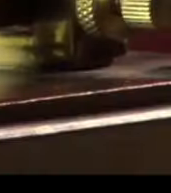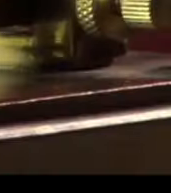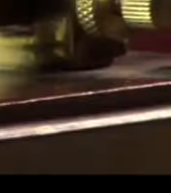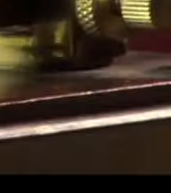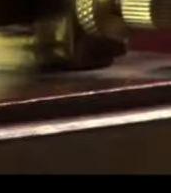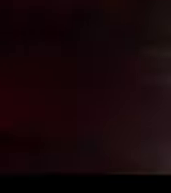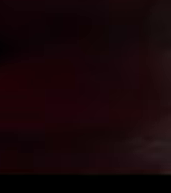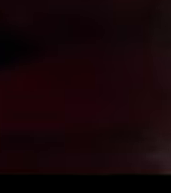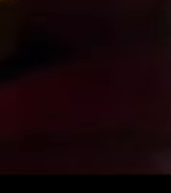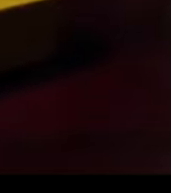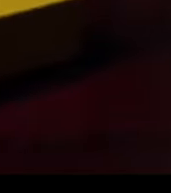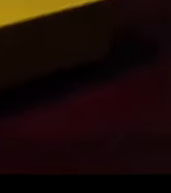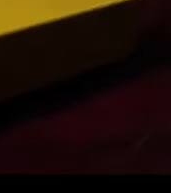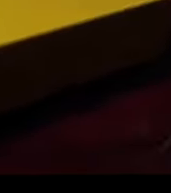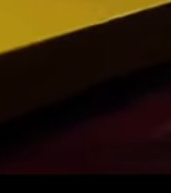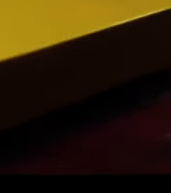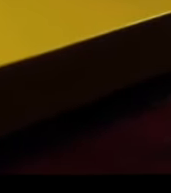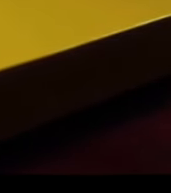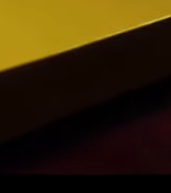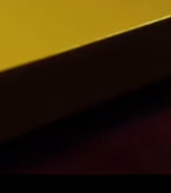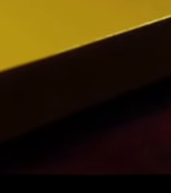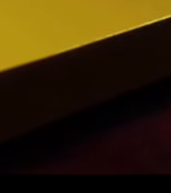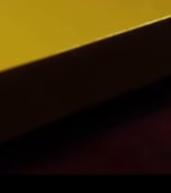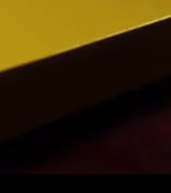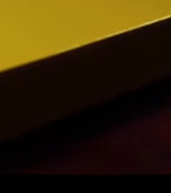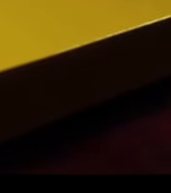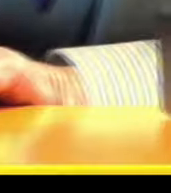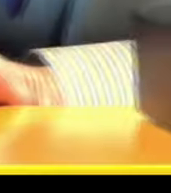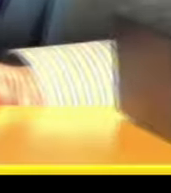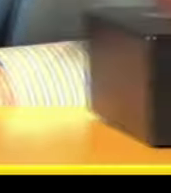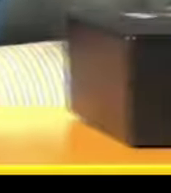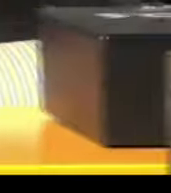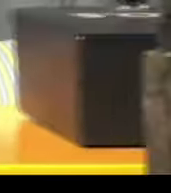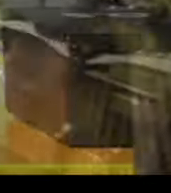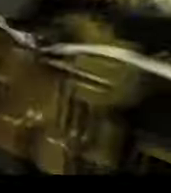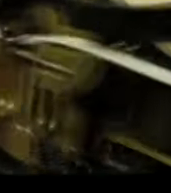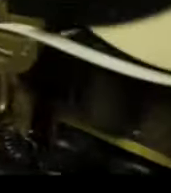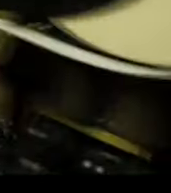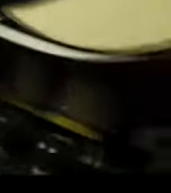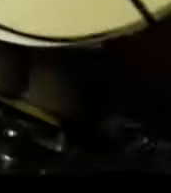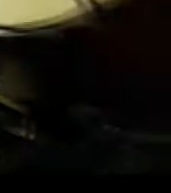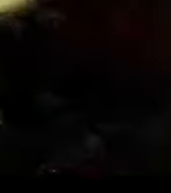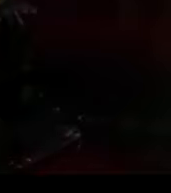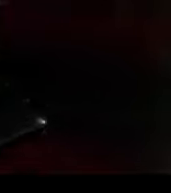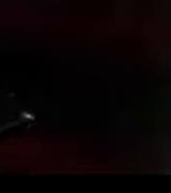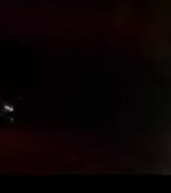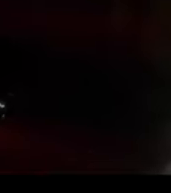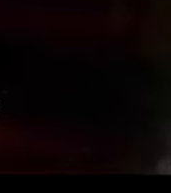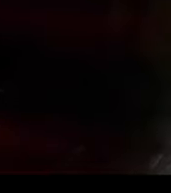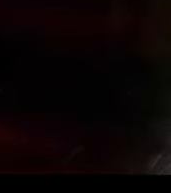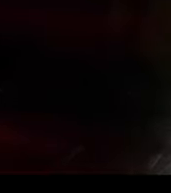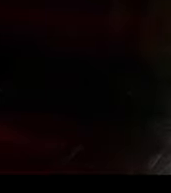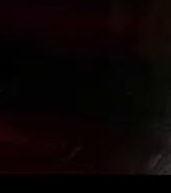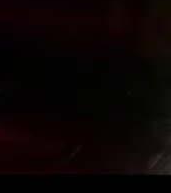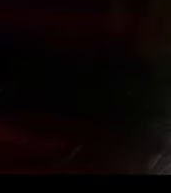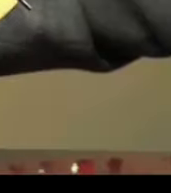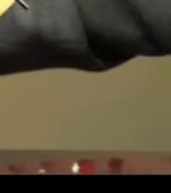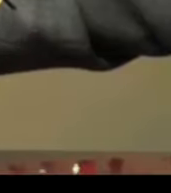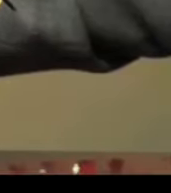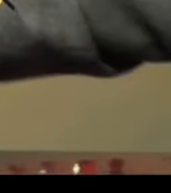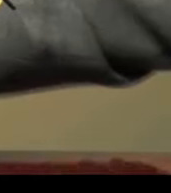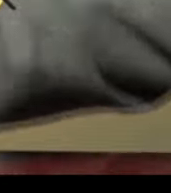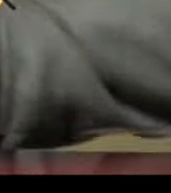para que funcionara con este aparato de aquí, que es las señales de alarma. Y este es un receptor Morse. Esos dos